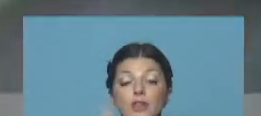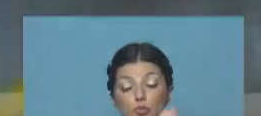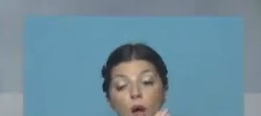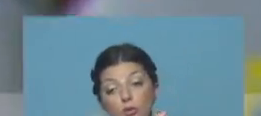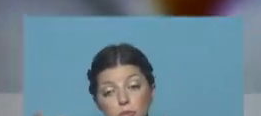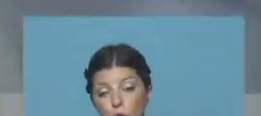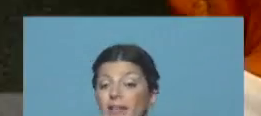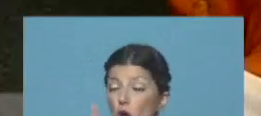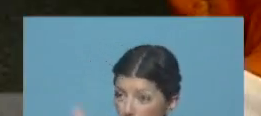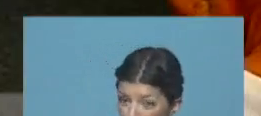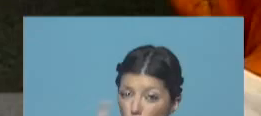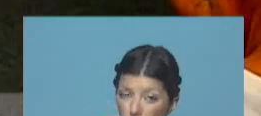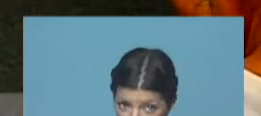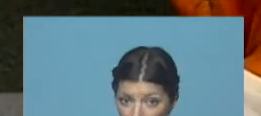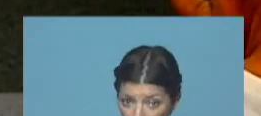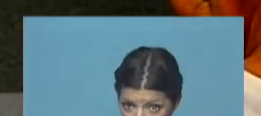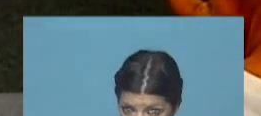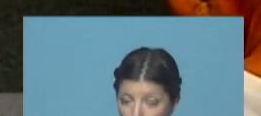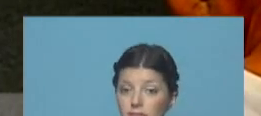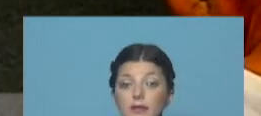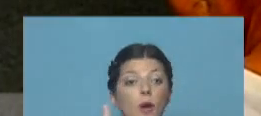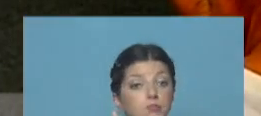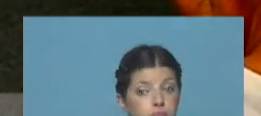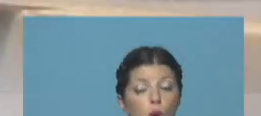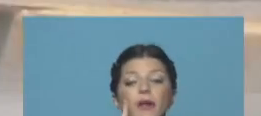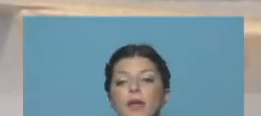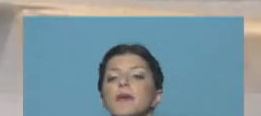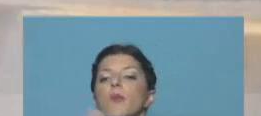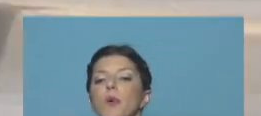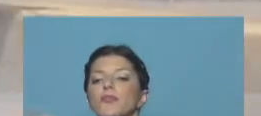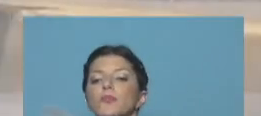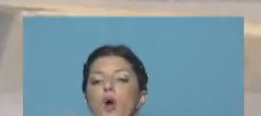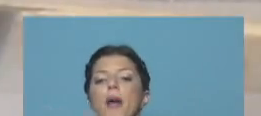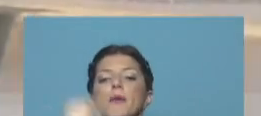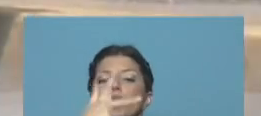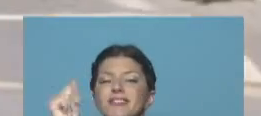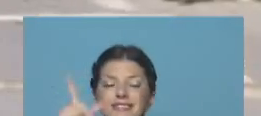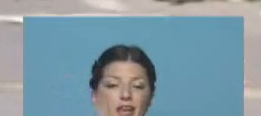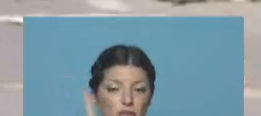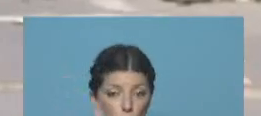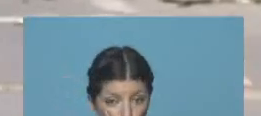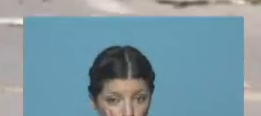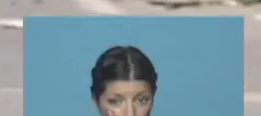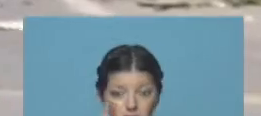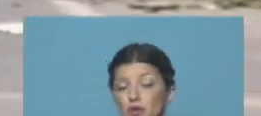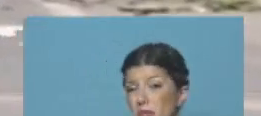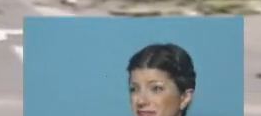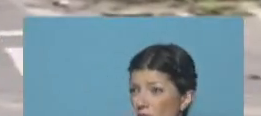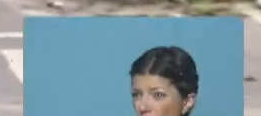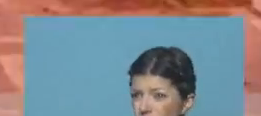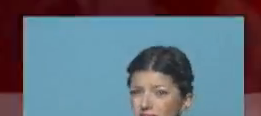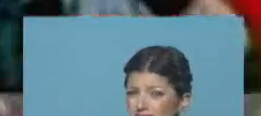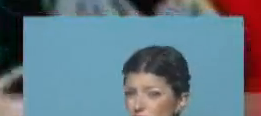convocada la consulta de la MUD se realizará un simulacro de las elecciones constituyentes del 30 de julio, lo que la oposición considera una